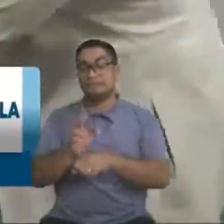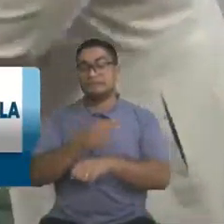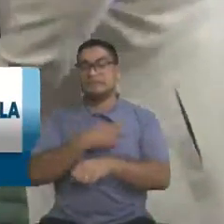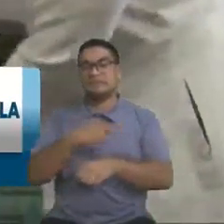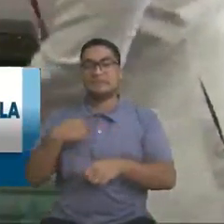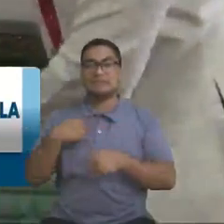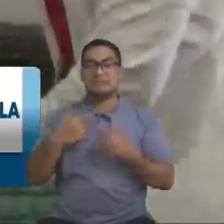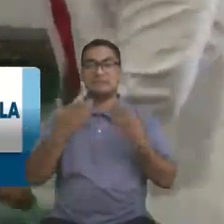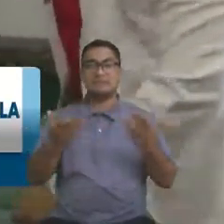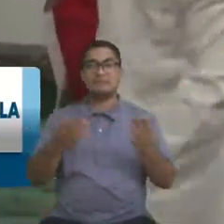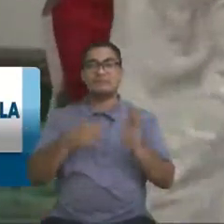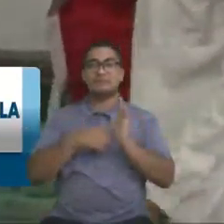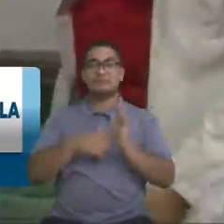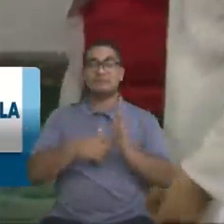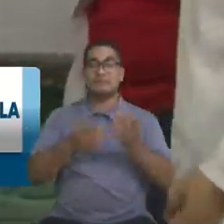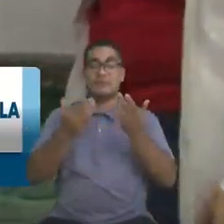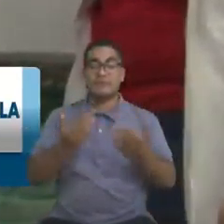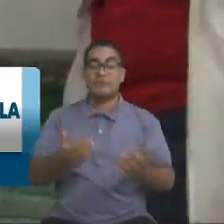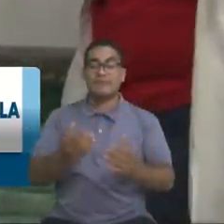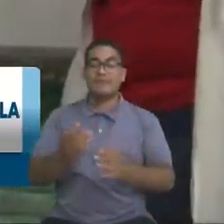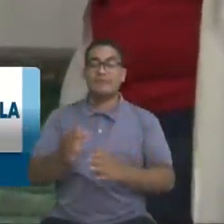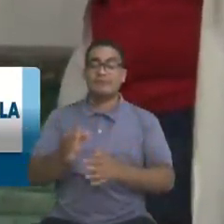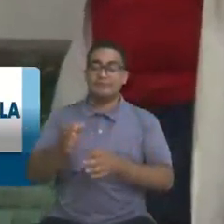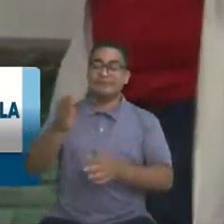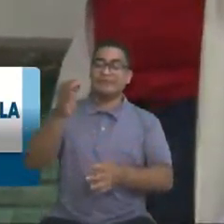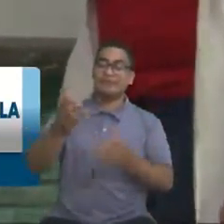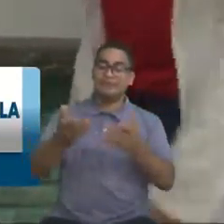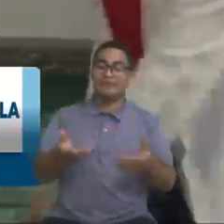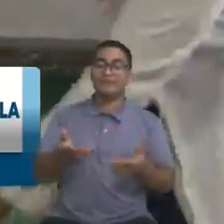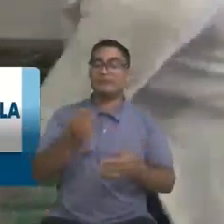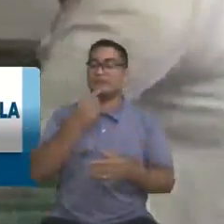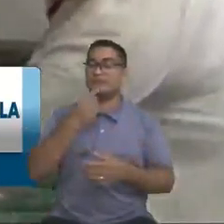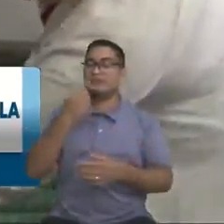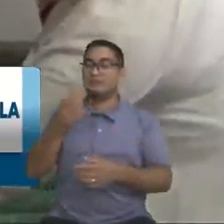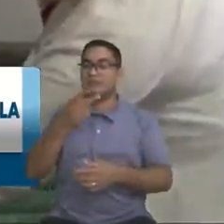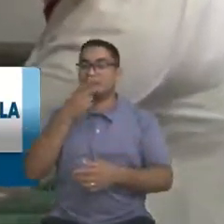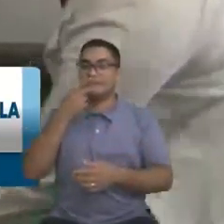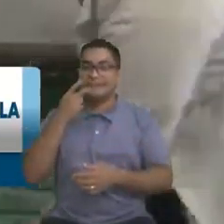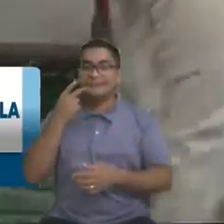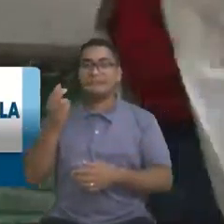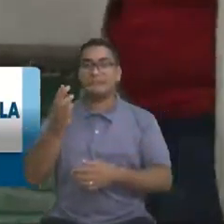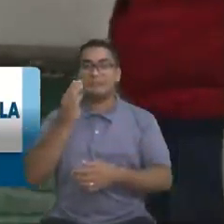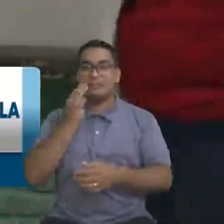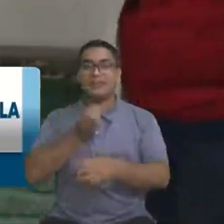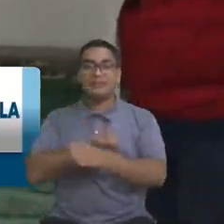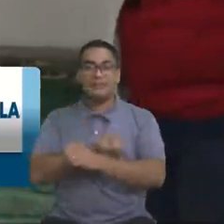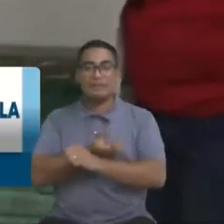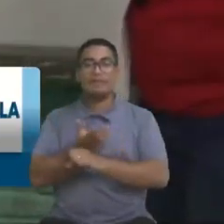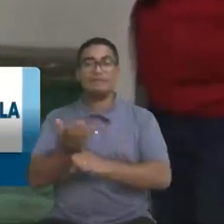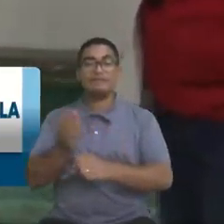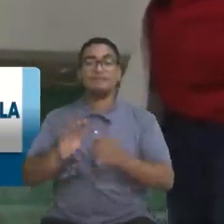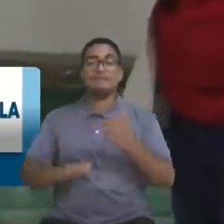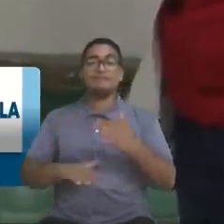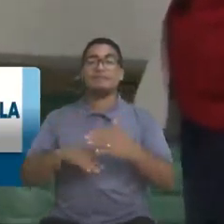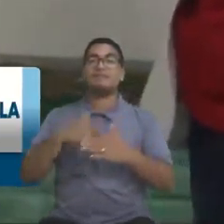ejemplo? ¿Es leve? Están leves, sí. Hay desnutrición leve, no hay mucha desnutrición severa ni aguda.